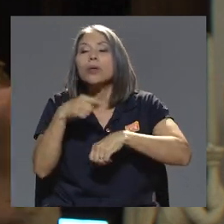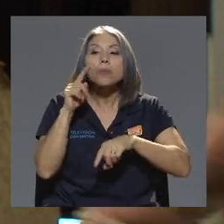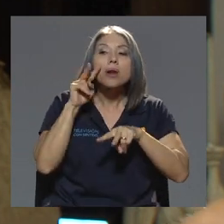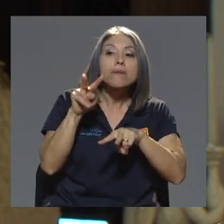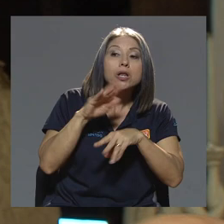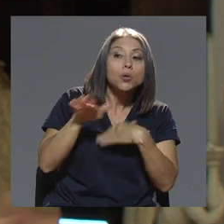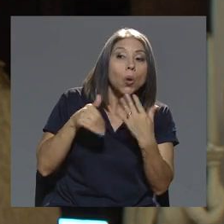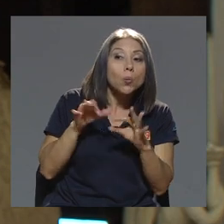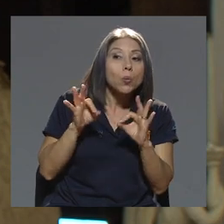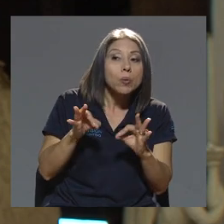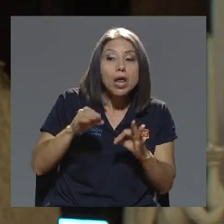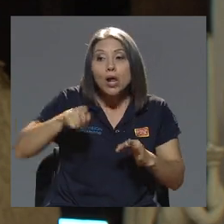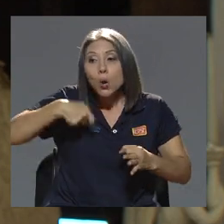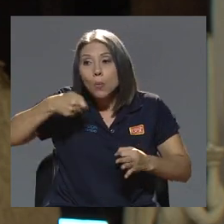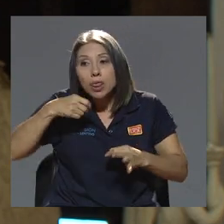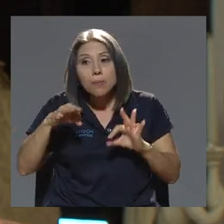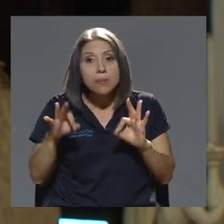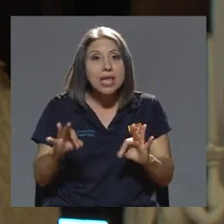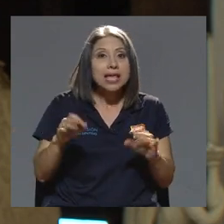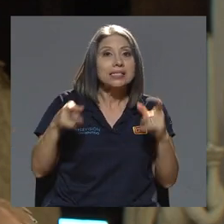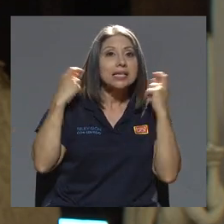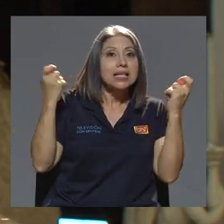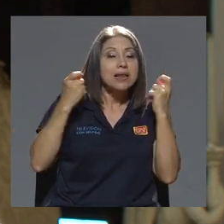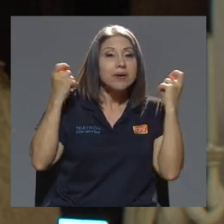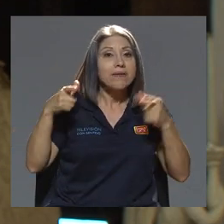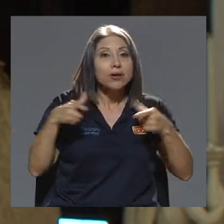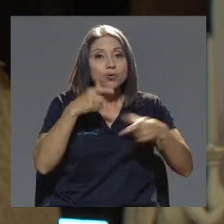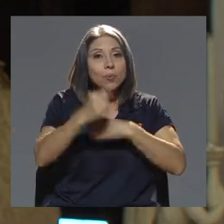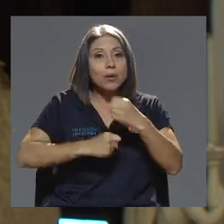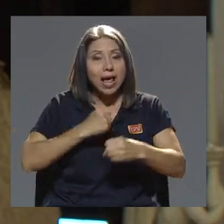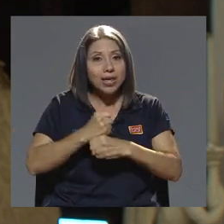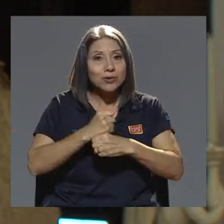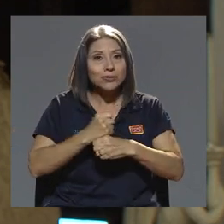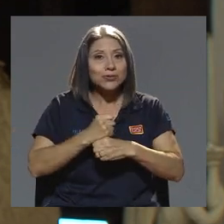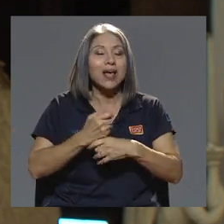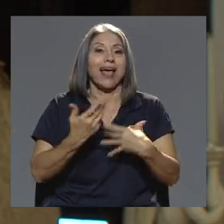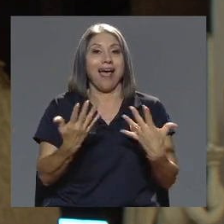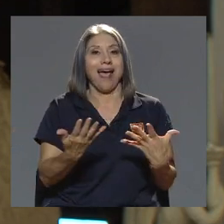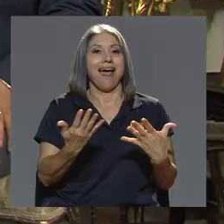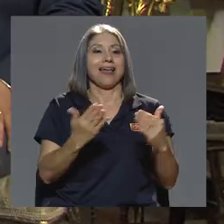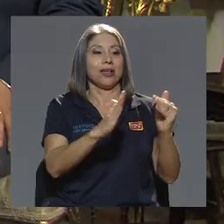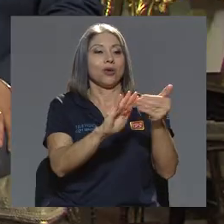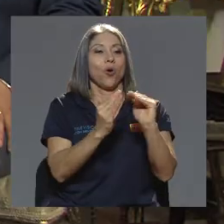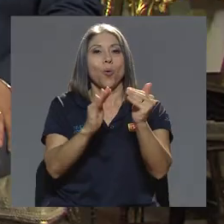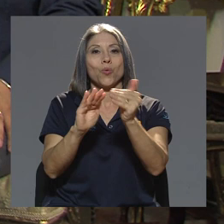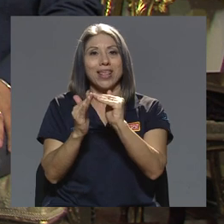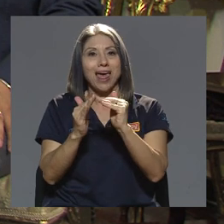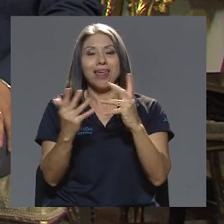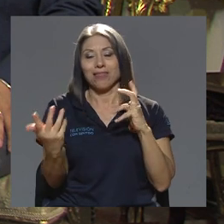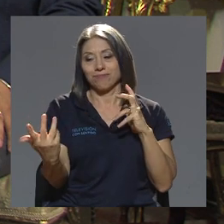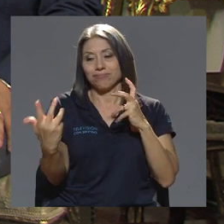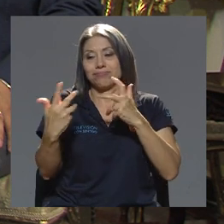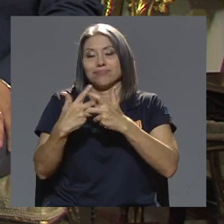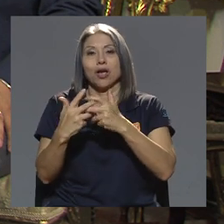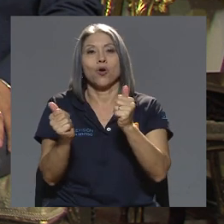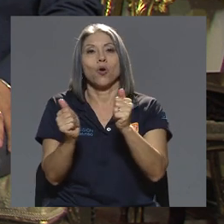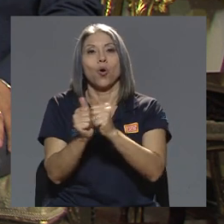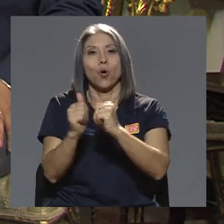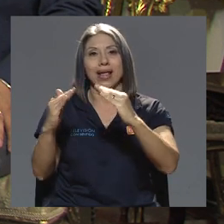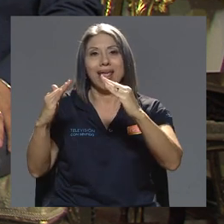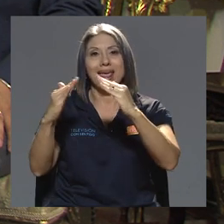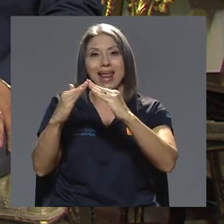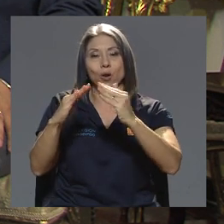todo, celebraban los cumpleaños de los chiquitos. O sea, había una dinámica también de la comunidad con el hogar, que aparte se